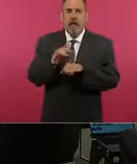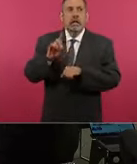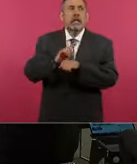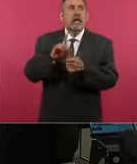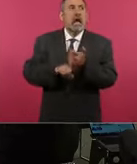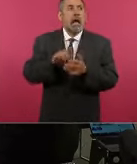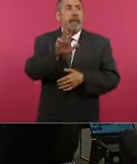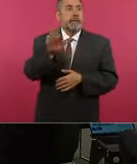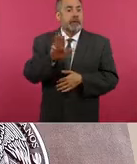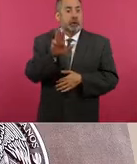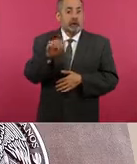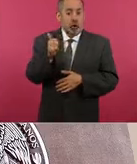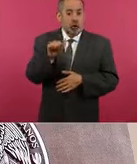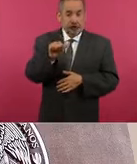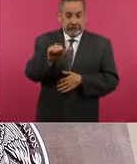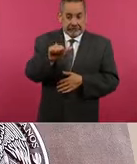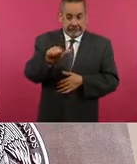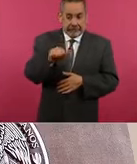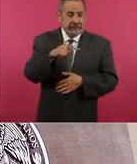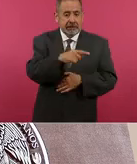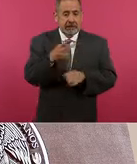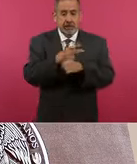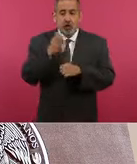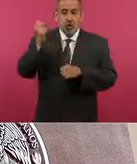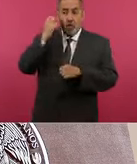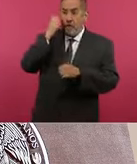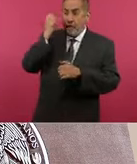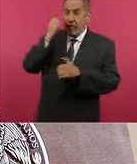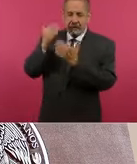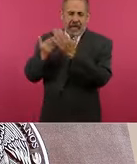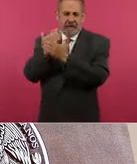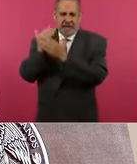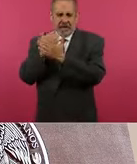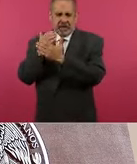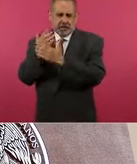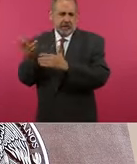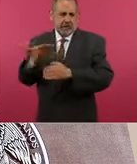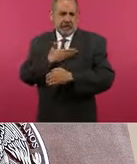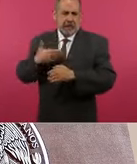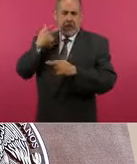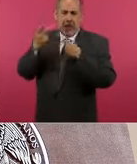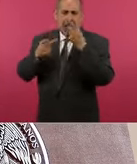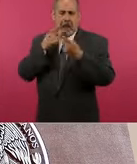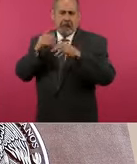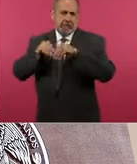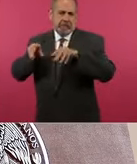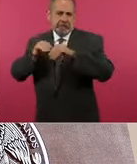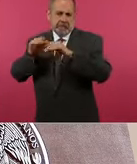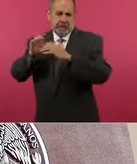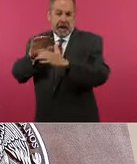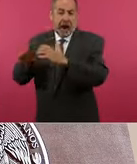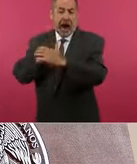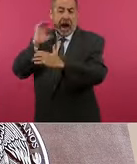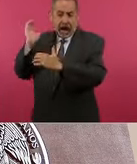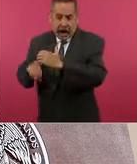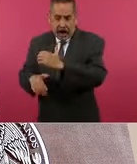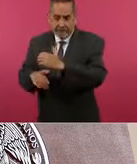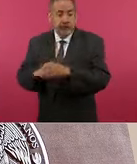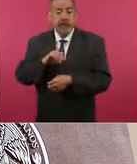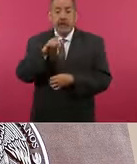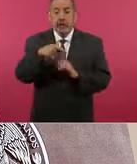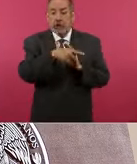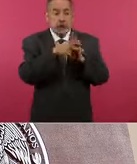miércoles 16 de agosto, cuando al término de la conferencia de prensa matutina que ofrece el presidente Andrés Manuel López Obrador,